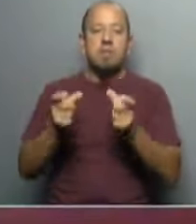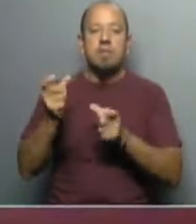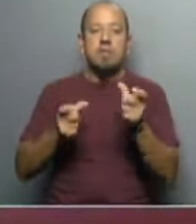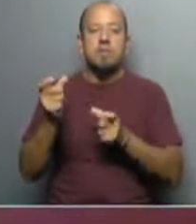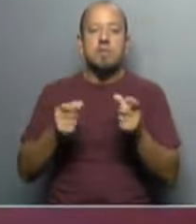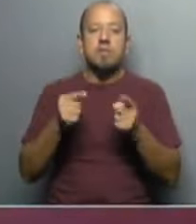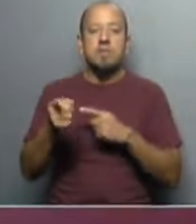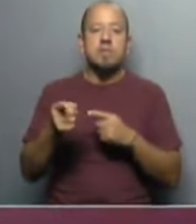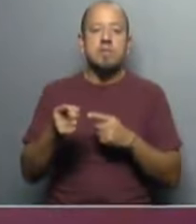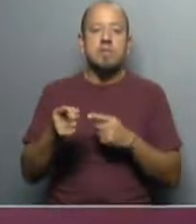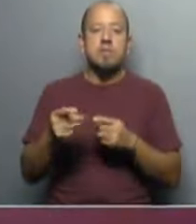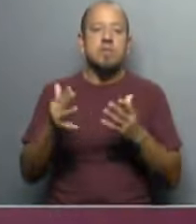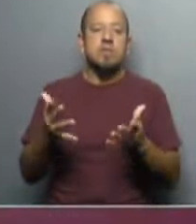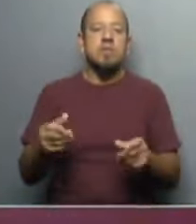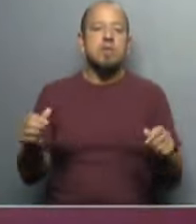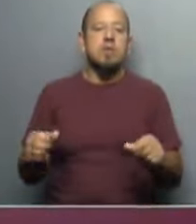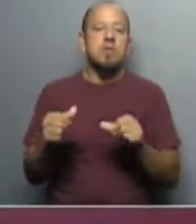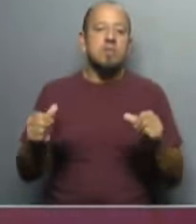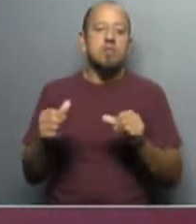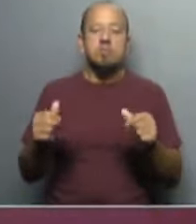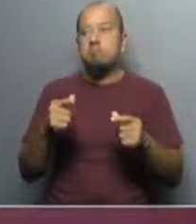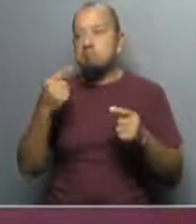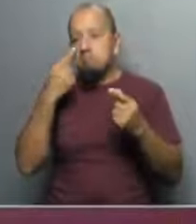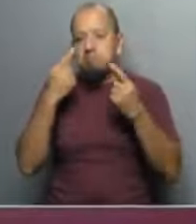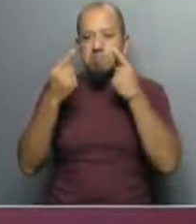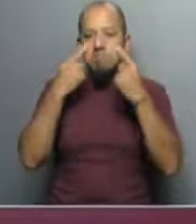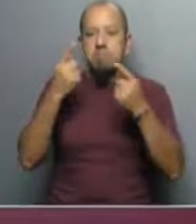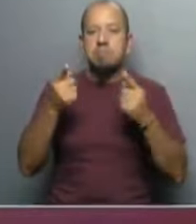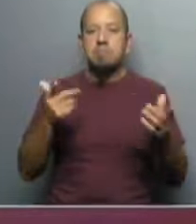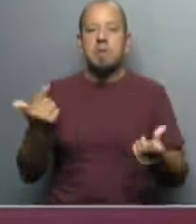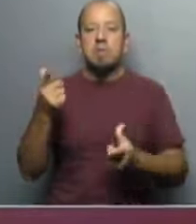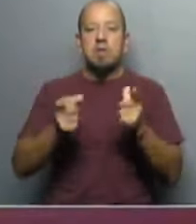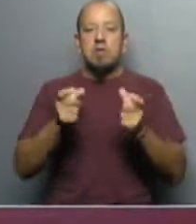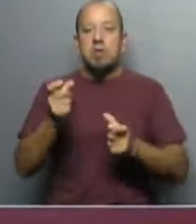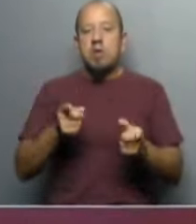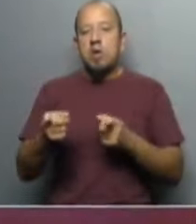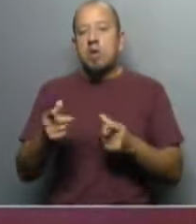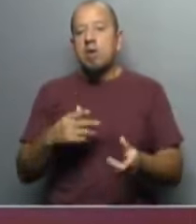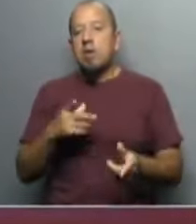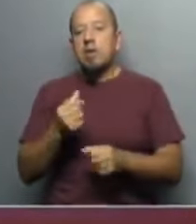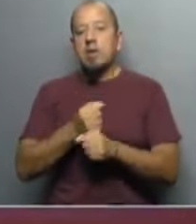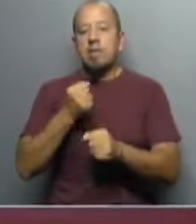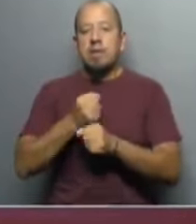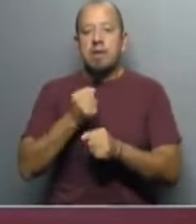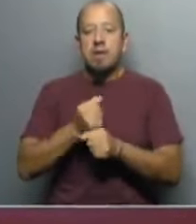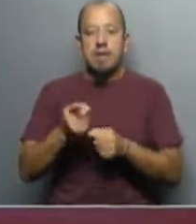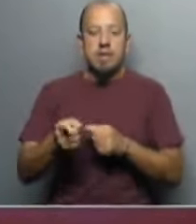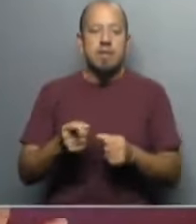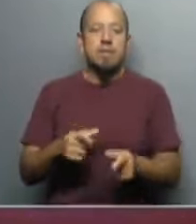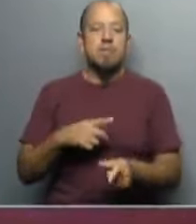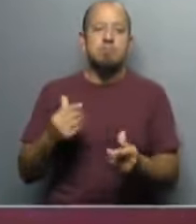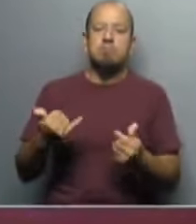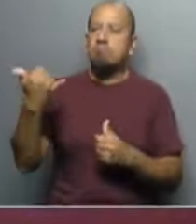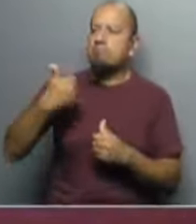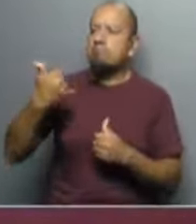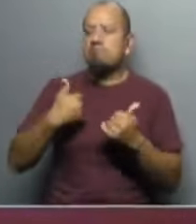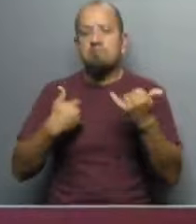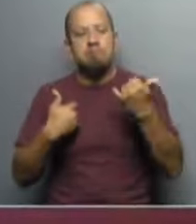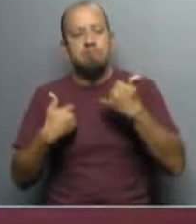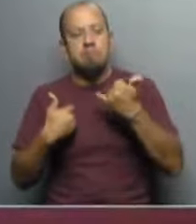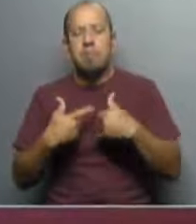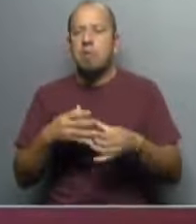como un vox pop ahí de ese lugar. La gente que suele ir a ese lugar, la gente que trabaja ahí también, nos contaron un poco de